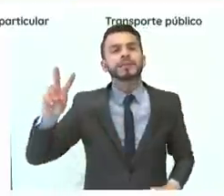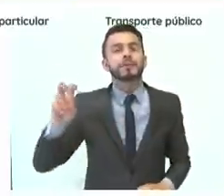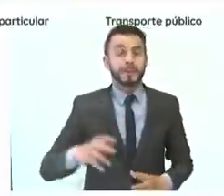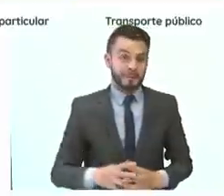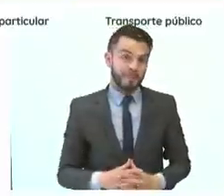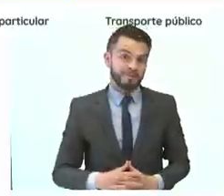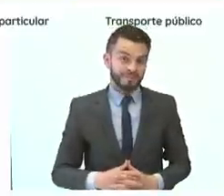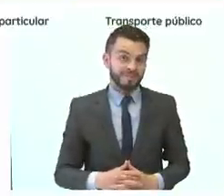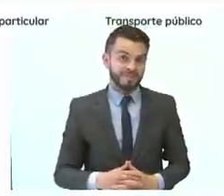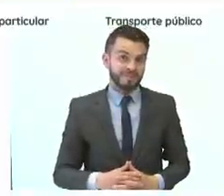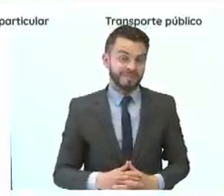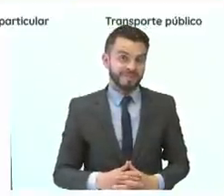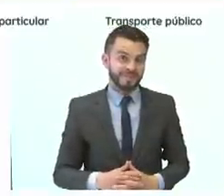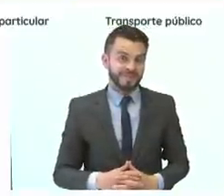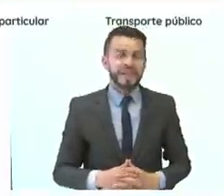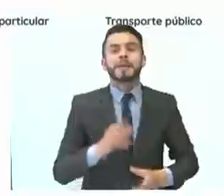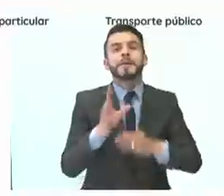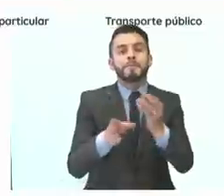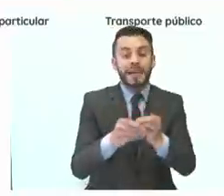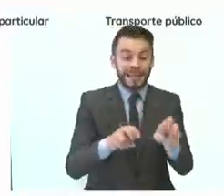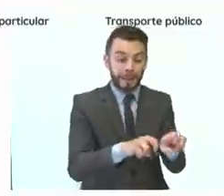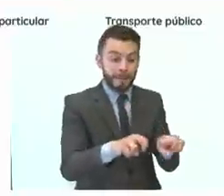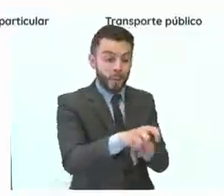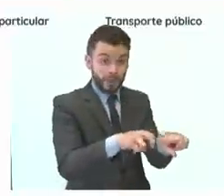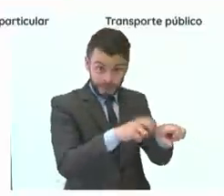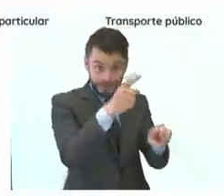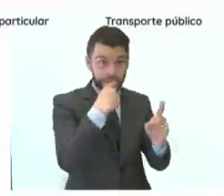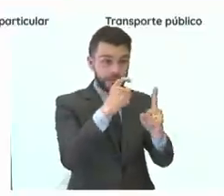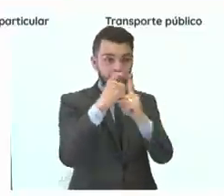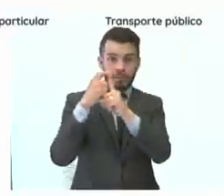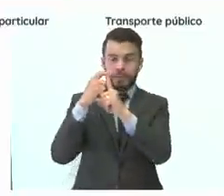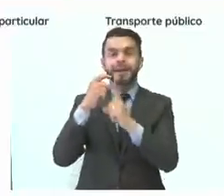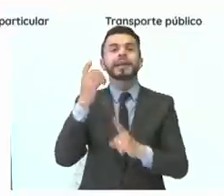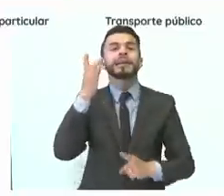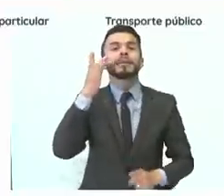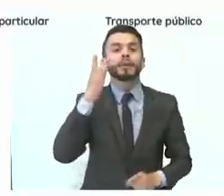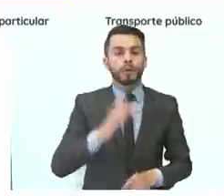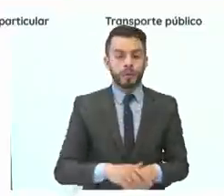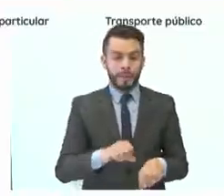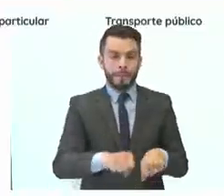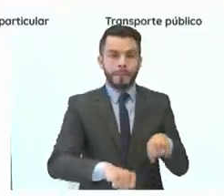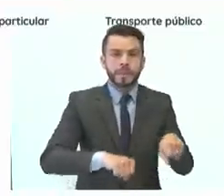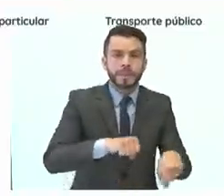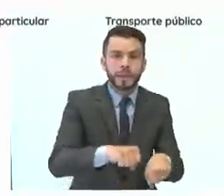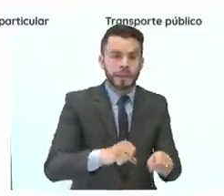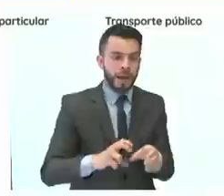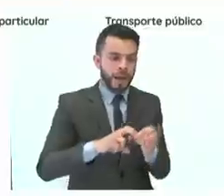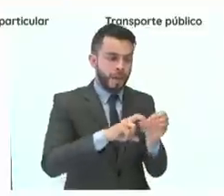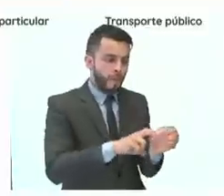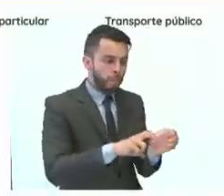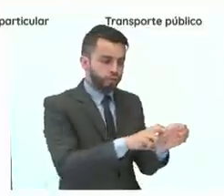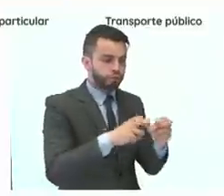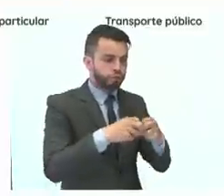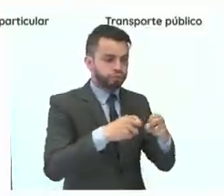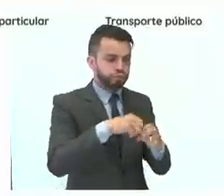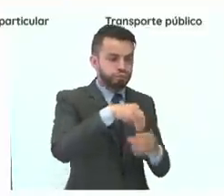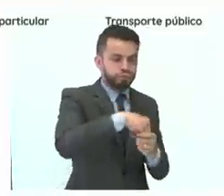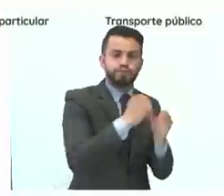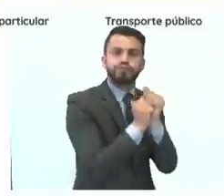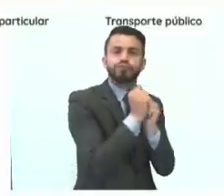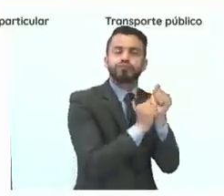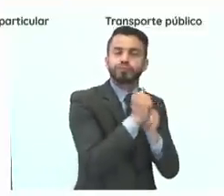sea limpia. Ciclorruta, bicicleta, buses eléctricos son los